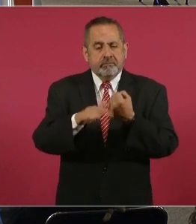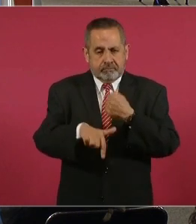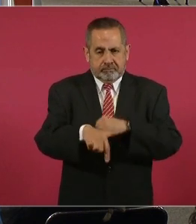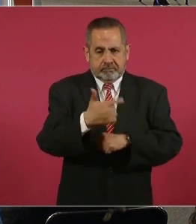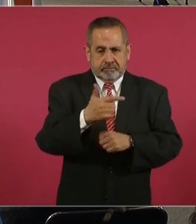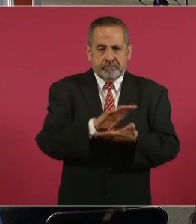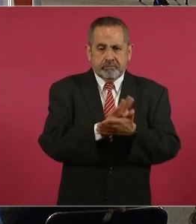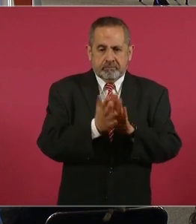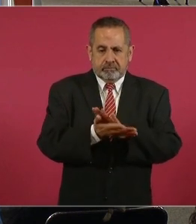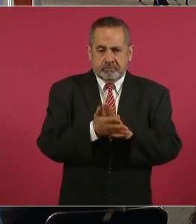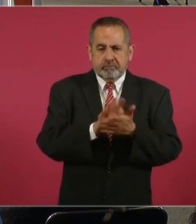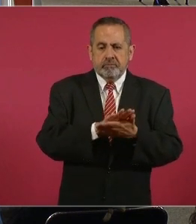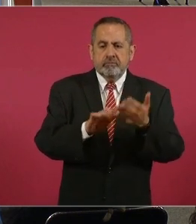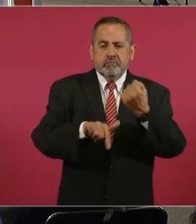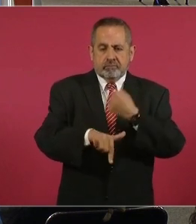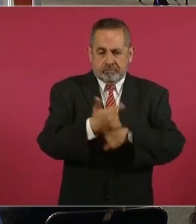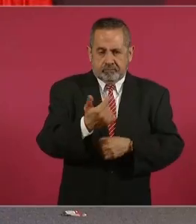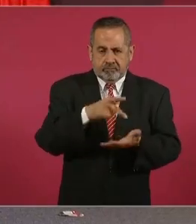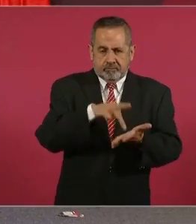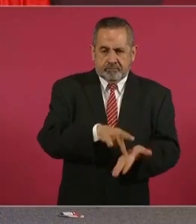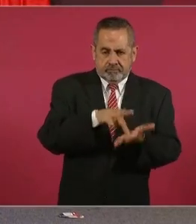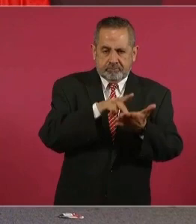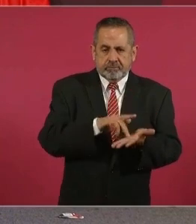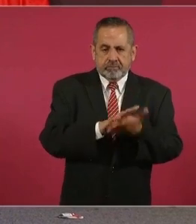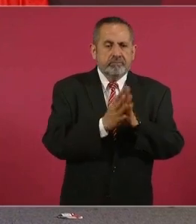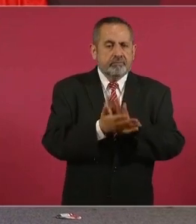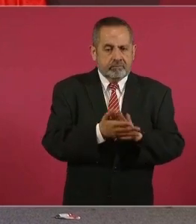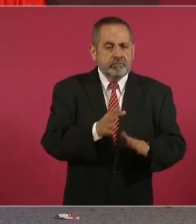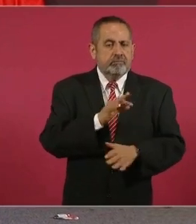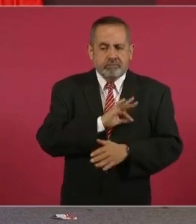kilos de tortilla.